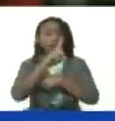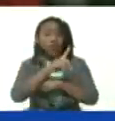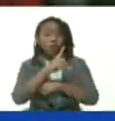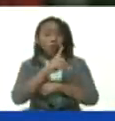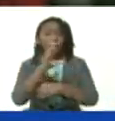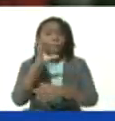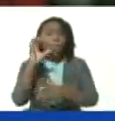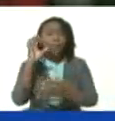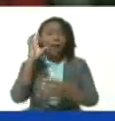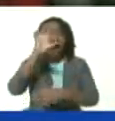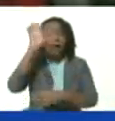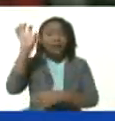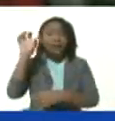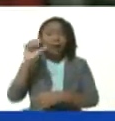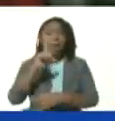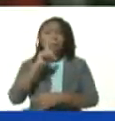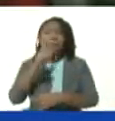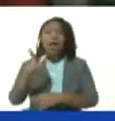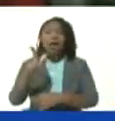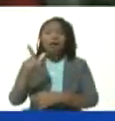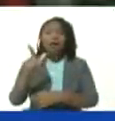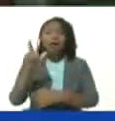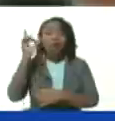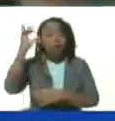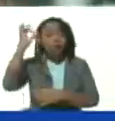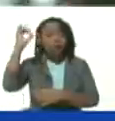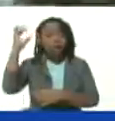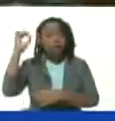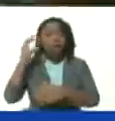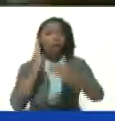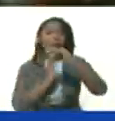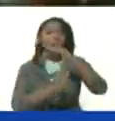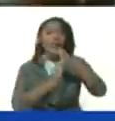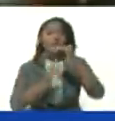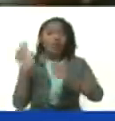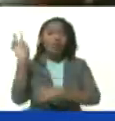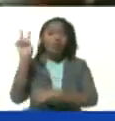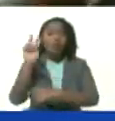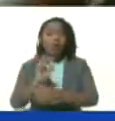países a malhablar de los migrantes venezolanos.